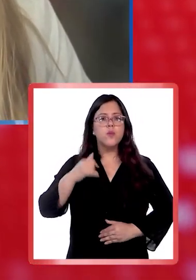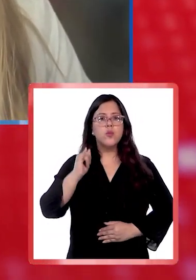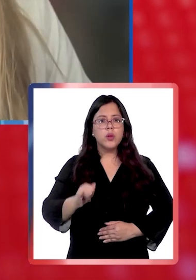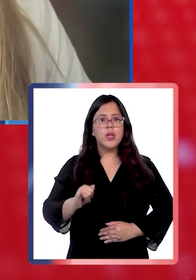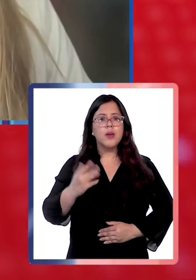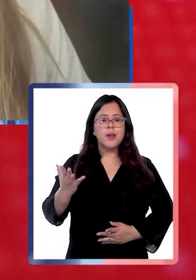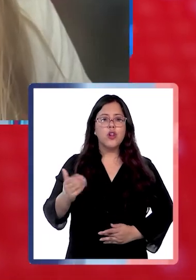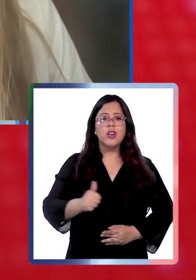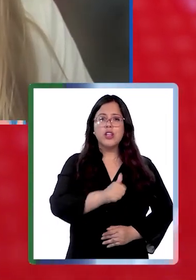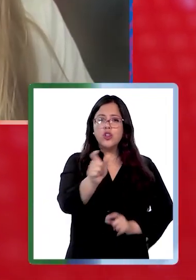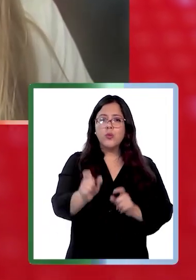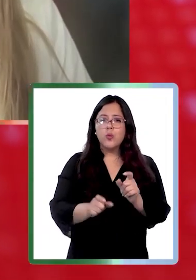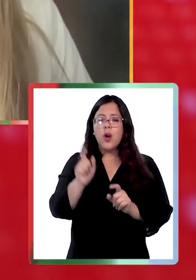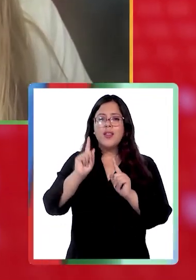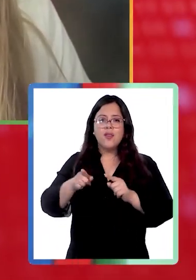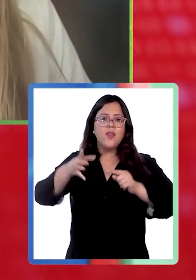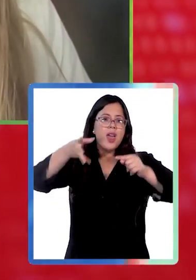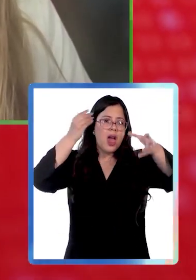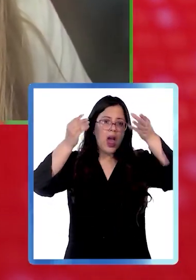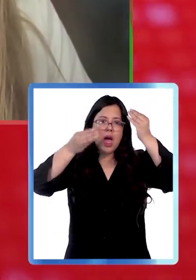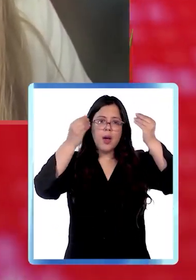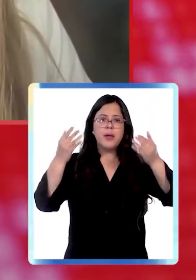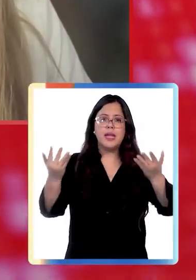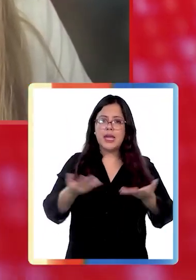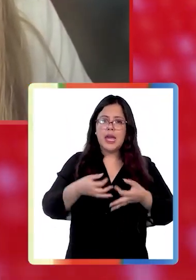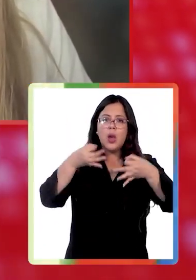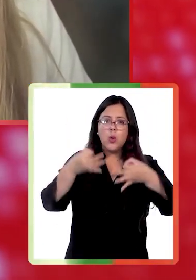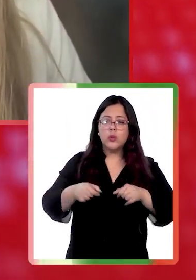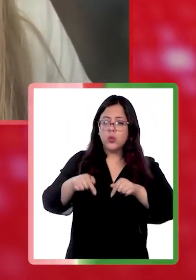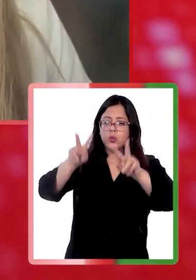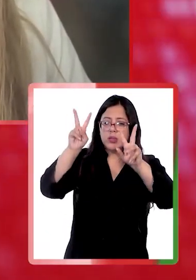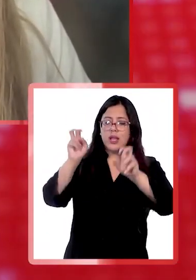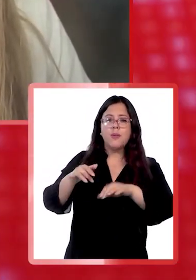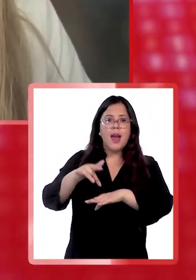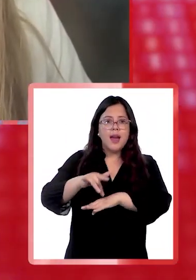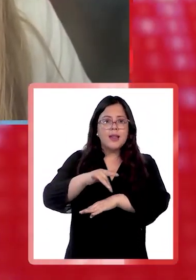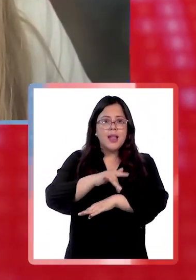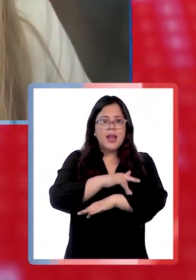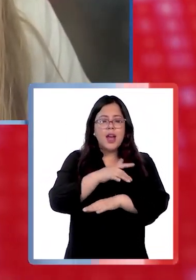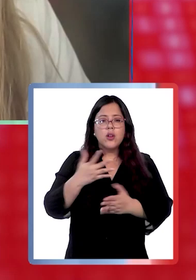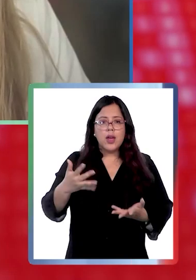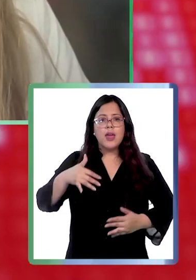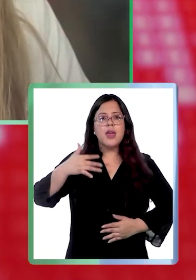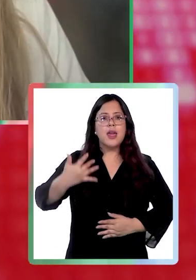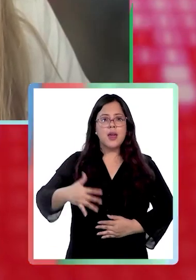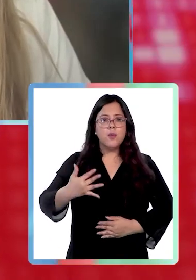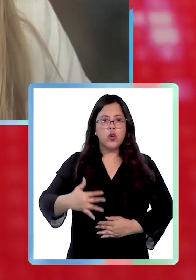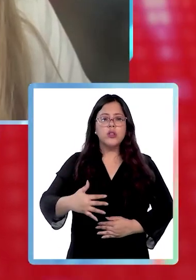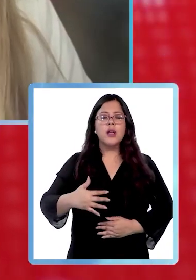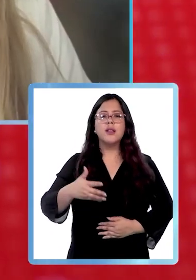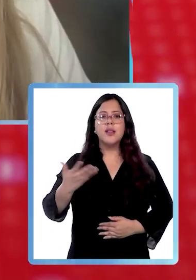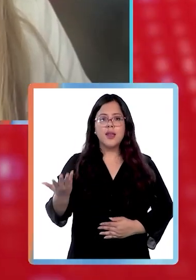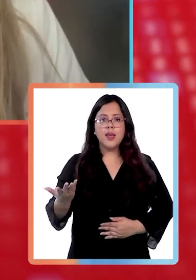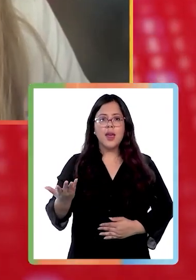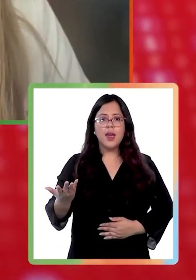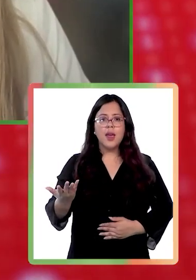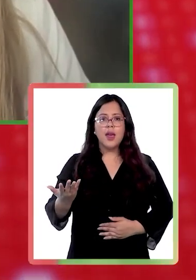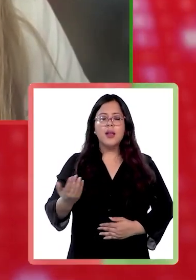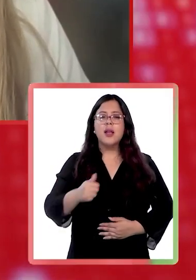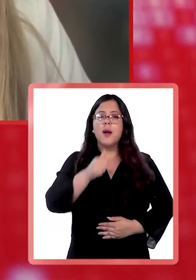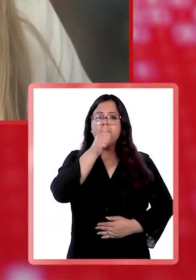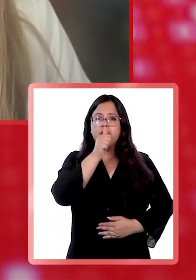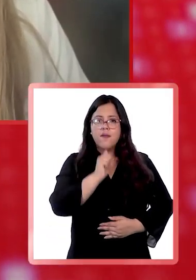más importante, pero que todos como sociedad debiéramos aprender es que al tratarse de un tema tan delicado, es muy